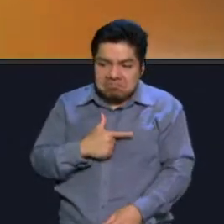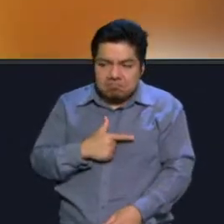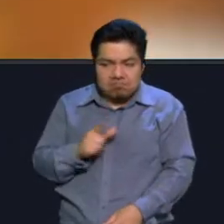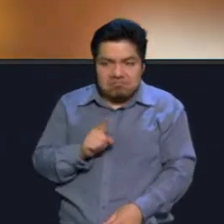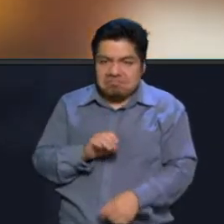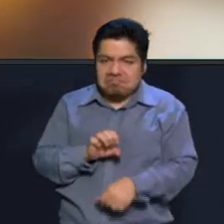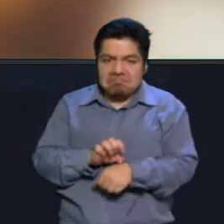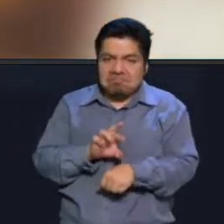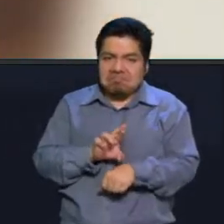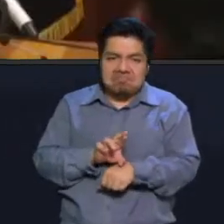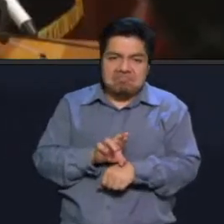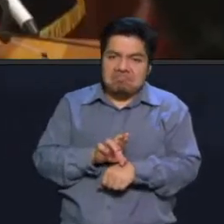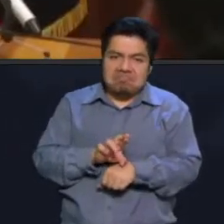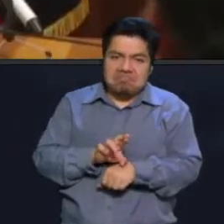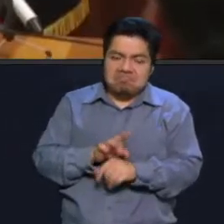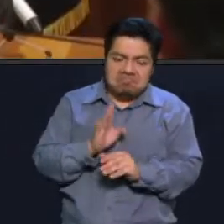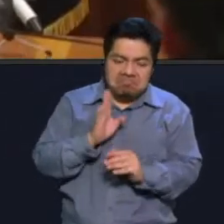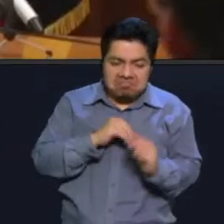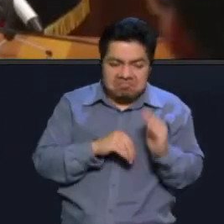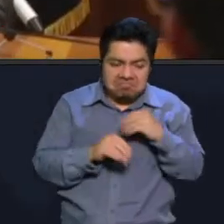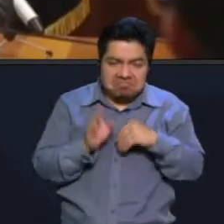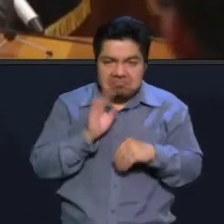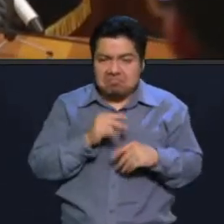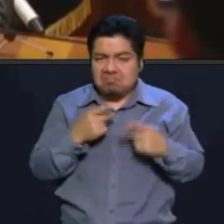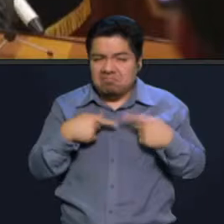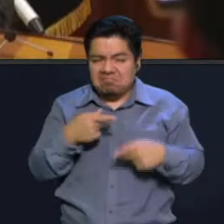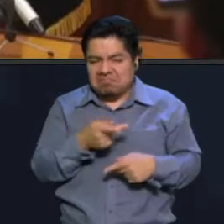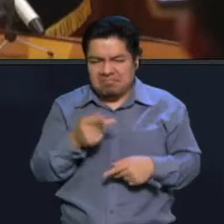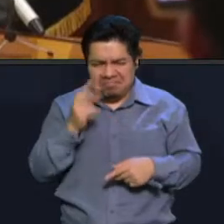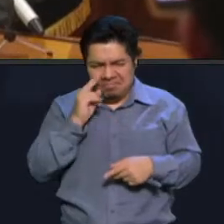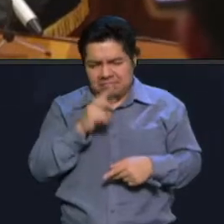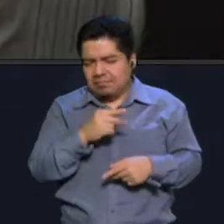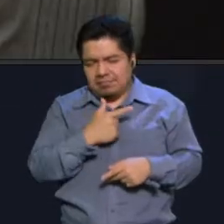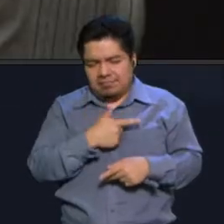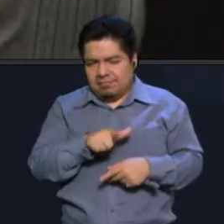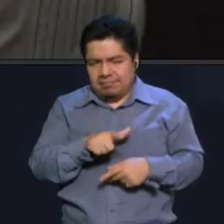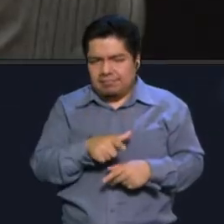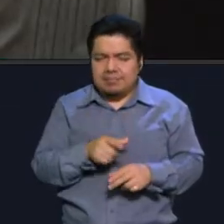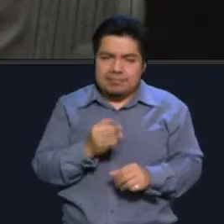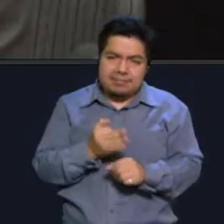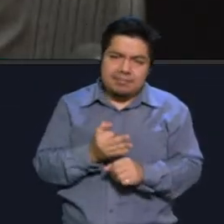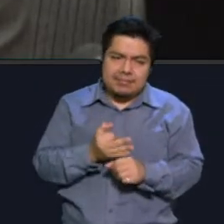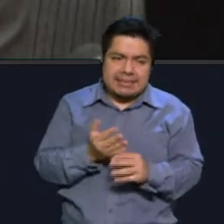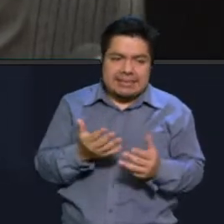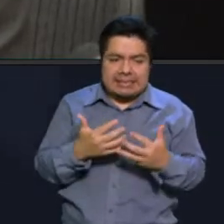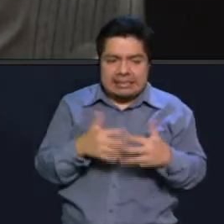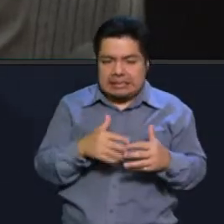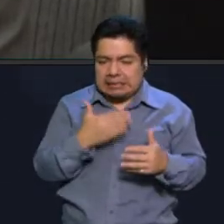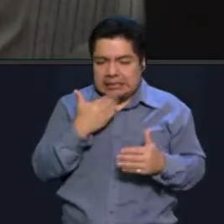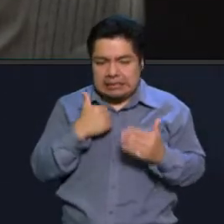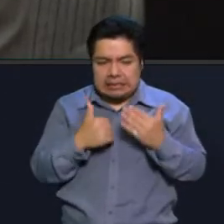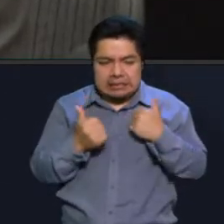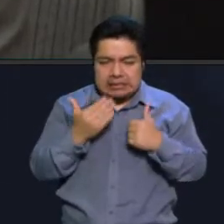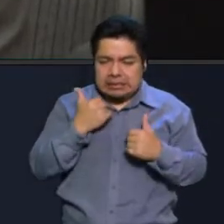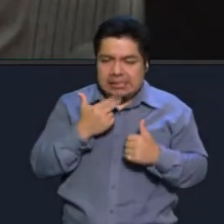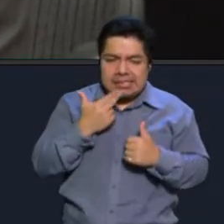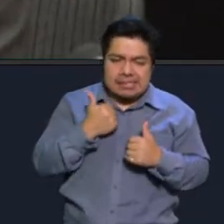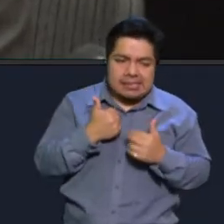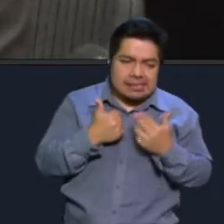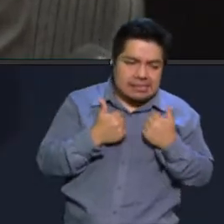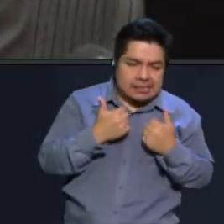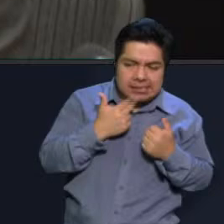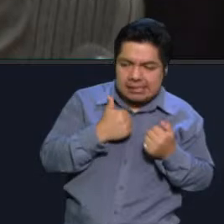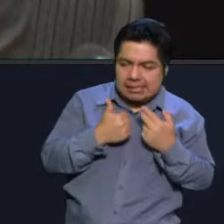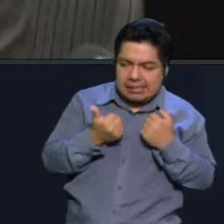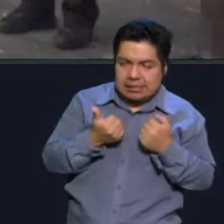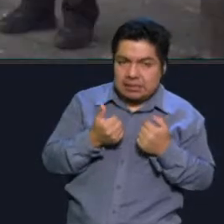le está yendo muy mal con la popularidad y entonces no está funcionando porque no está caminando casi nada.